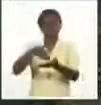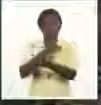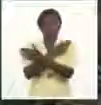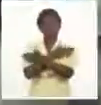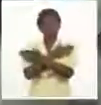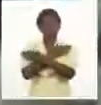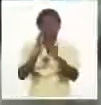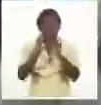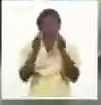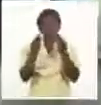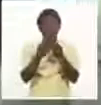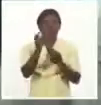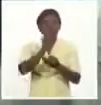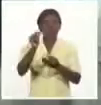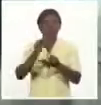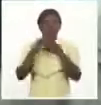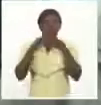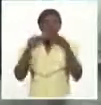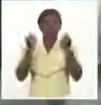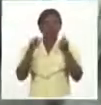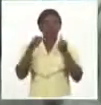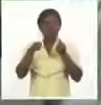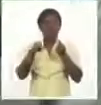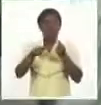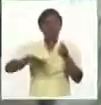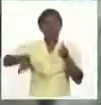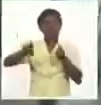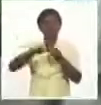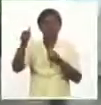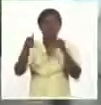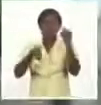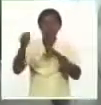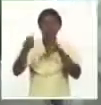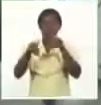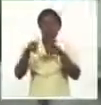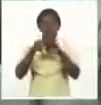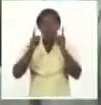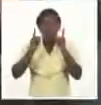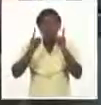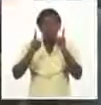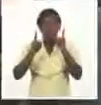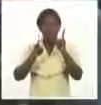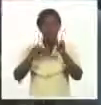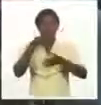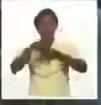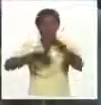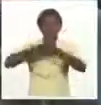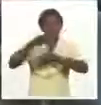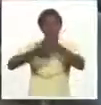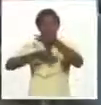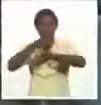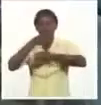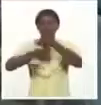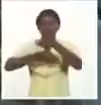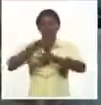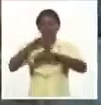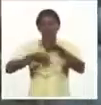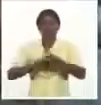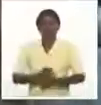Díaz-Canel Bermúdez. En el sitio, el mandatario saludó a familiares y amigos allegados de los desaparecidos en el incendio de la base de